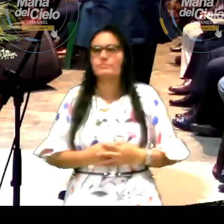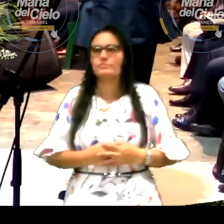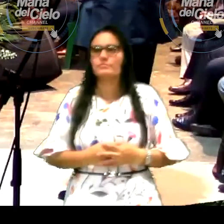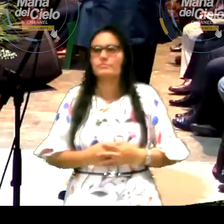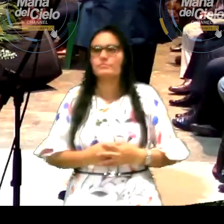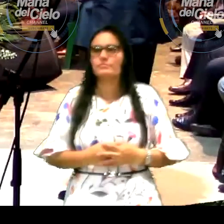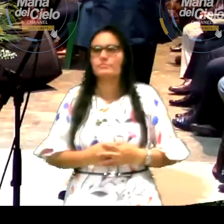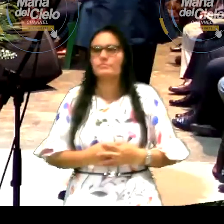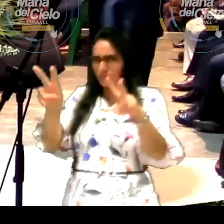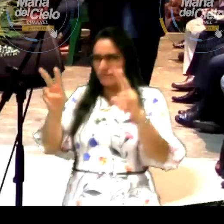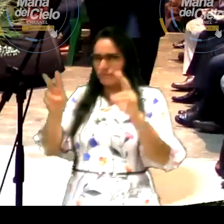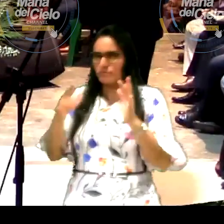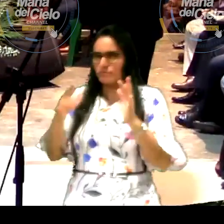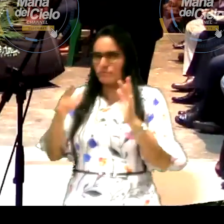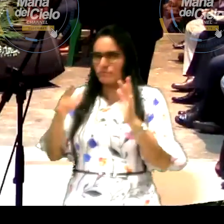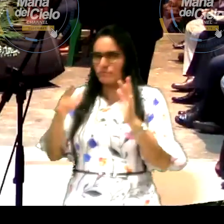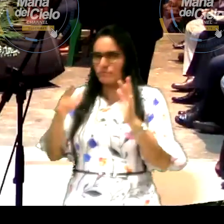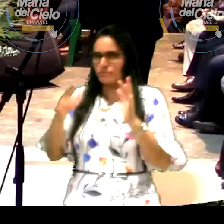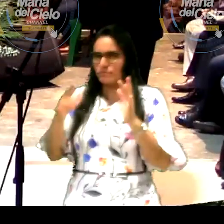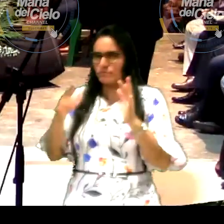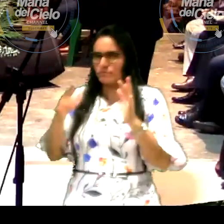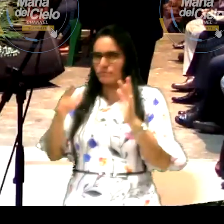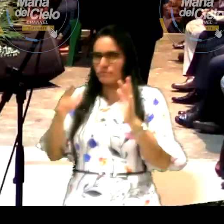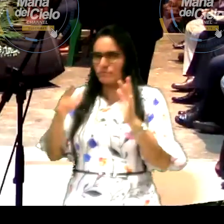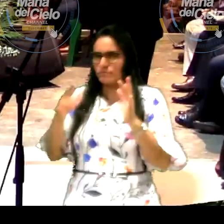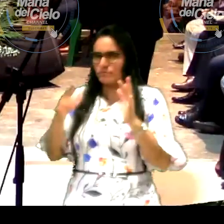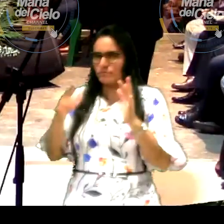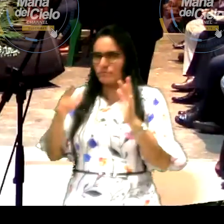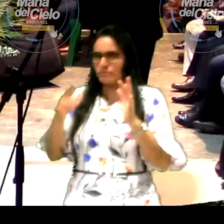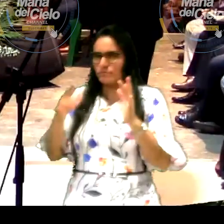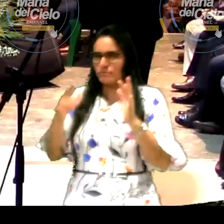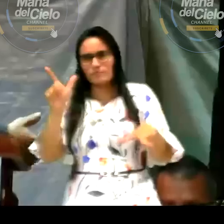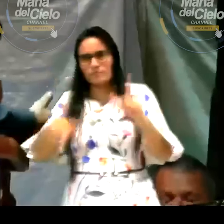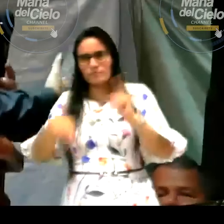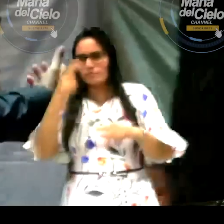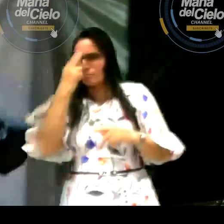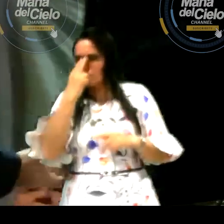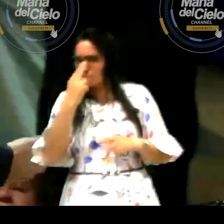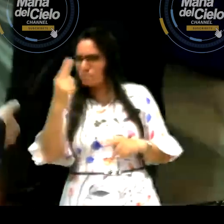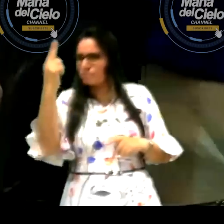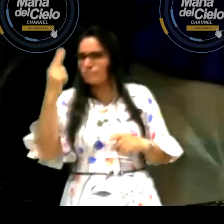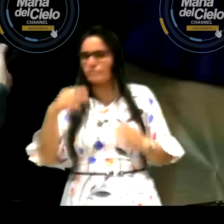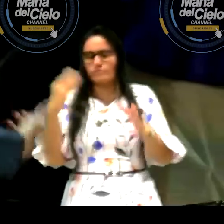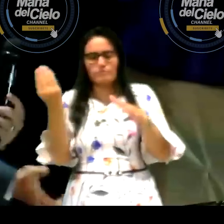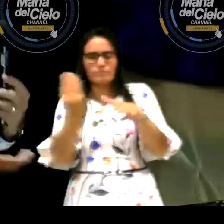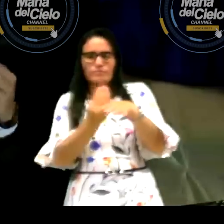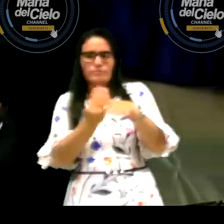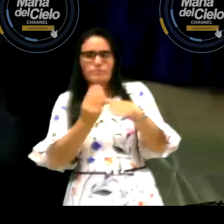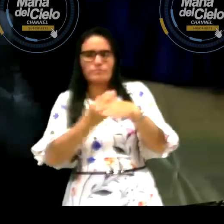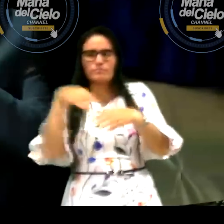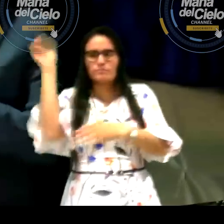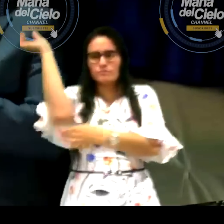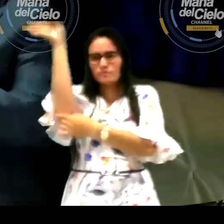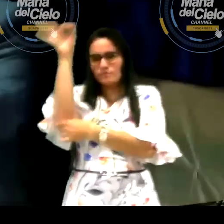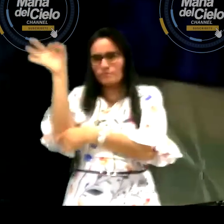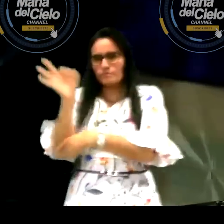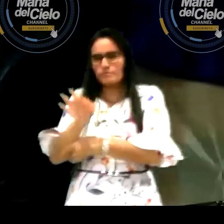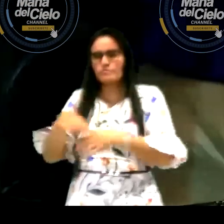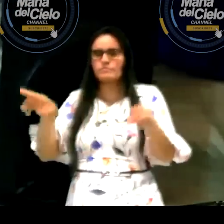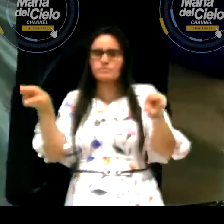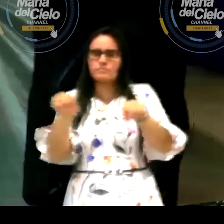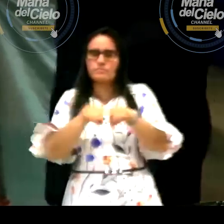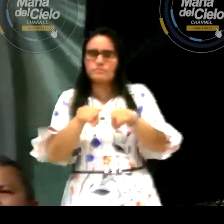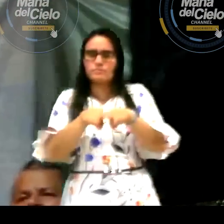ver. Y gente aquí amargada con la iglesia. Amargada con pastores, con hermanos que me hicieron, que